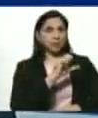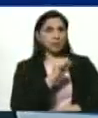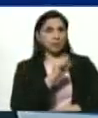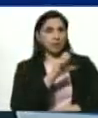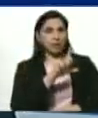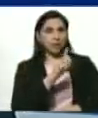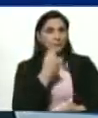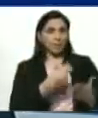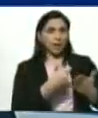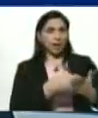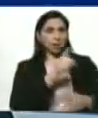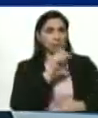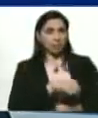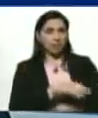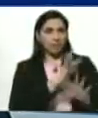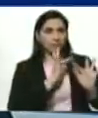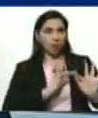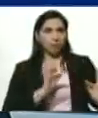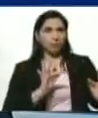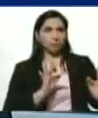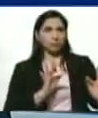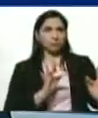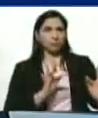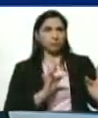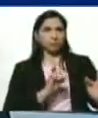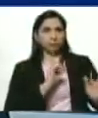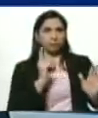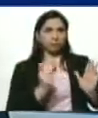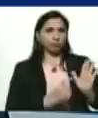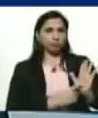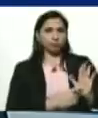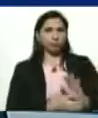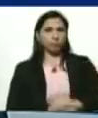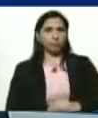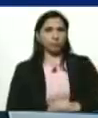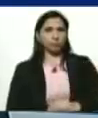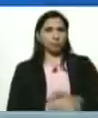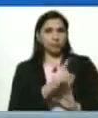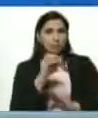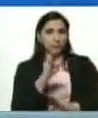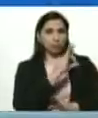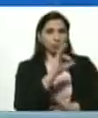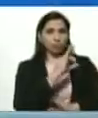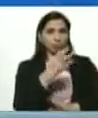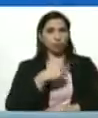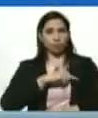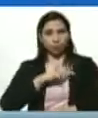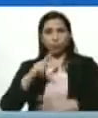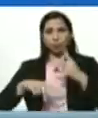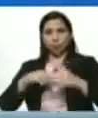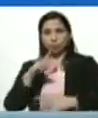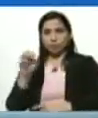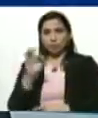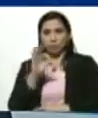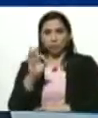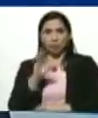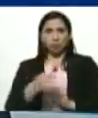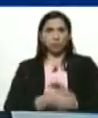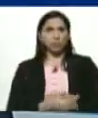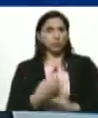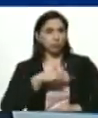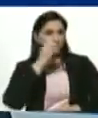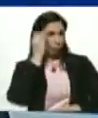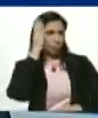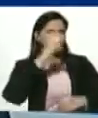subsidiado también de manera absoluta total 100% estamos produciendo el 100% si tenemos